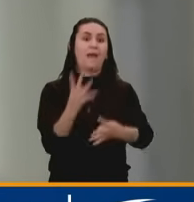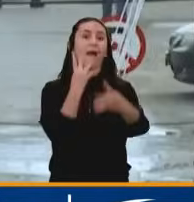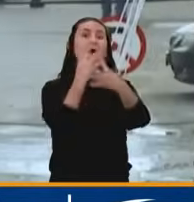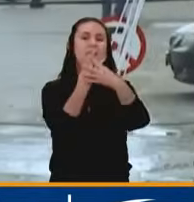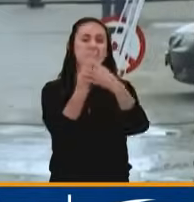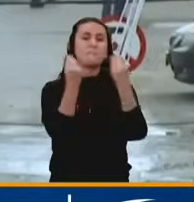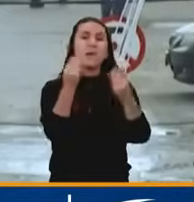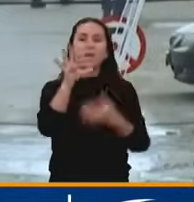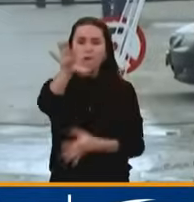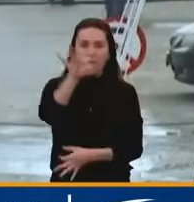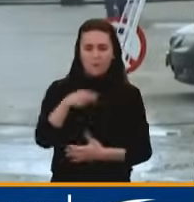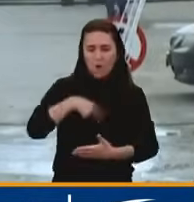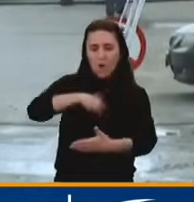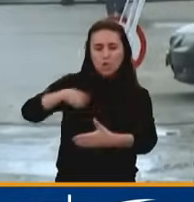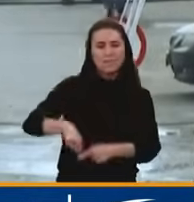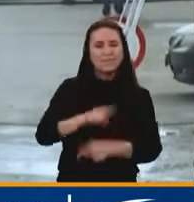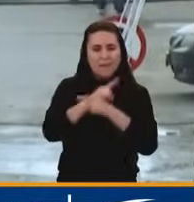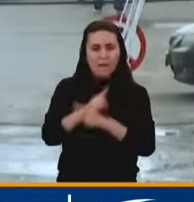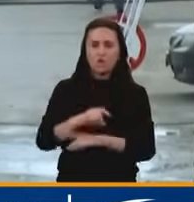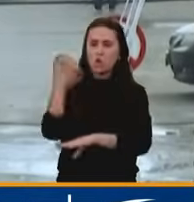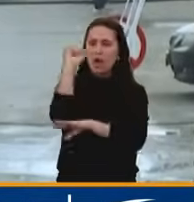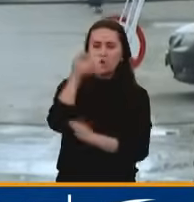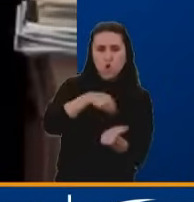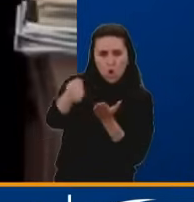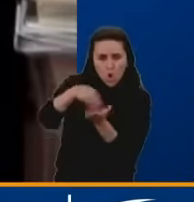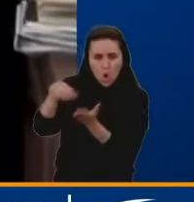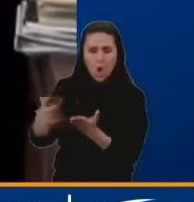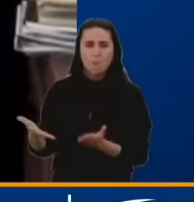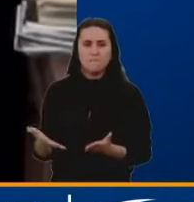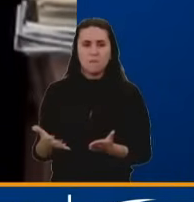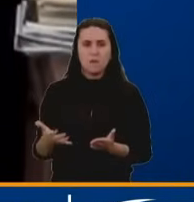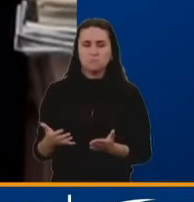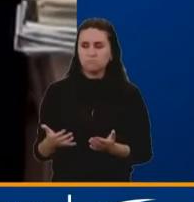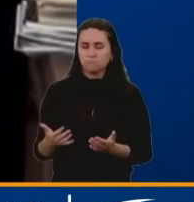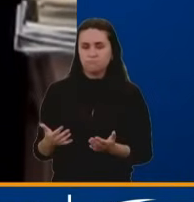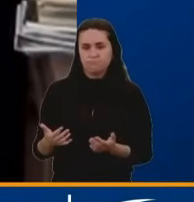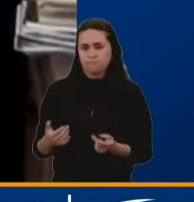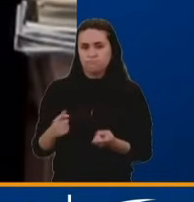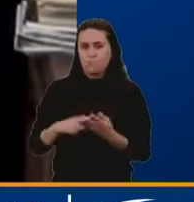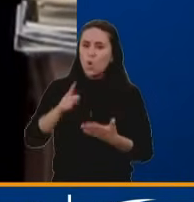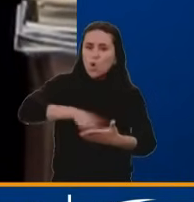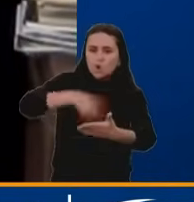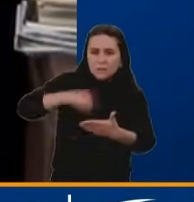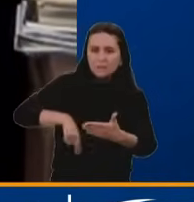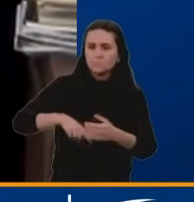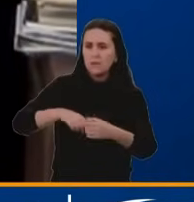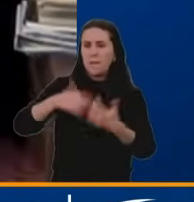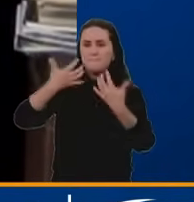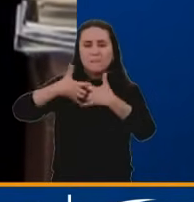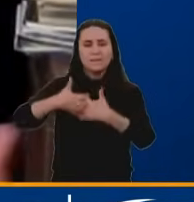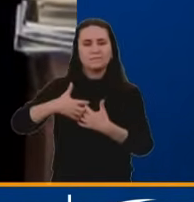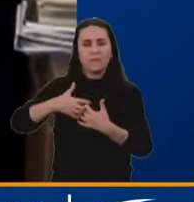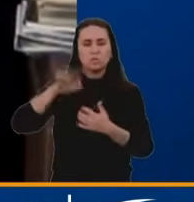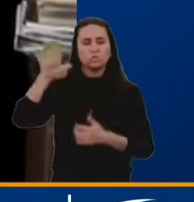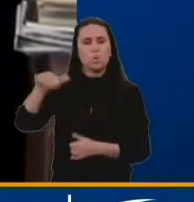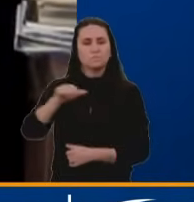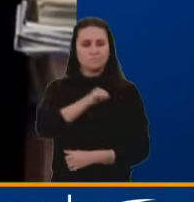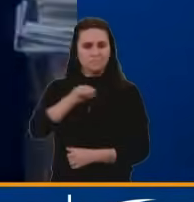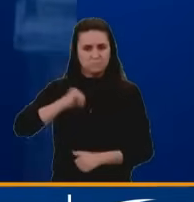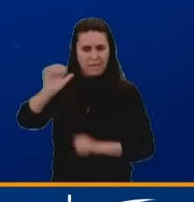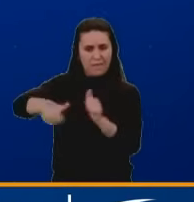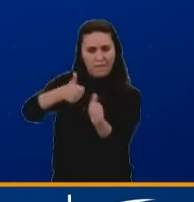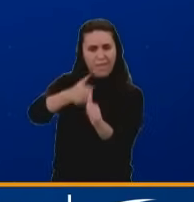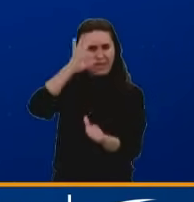contratación directa adquisición de vehículos renting de vehículos contratación de empresas de seguridad para escoltas al